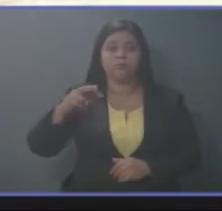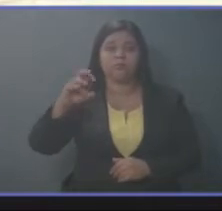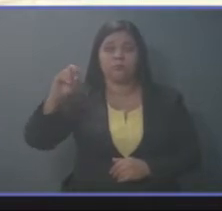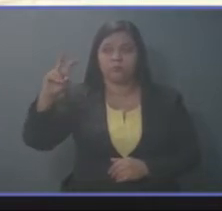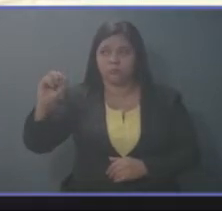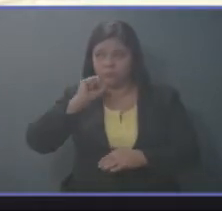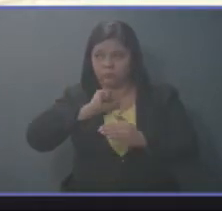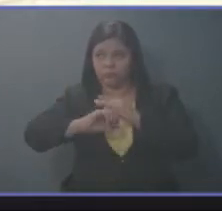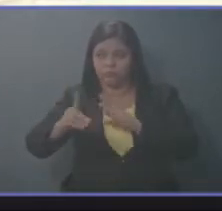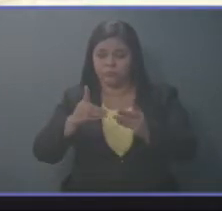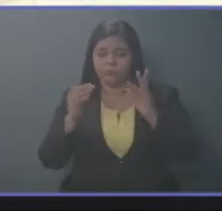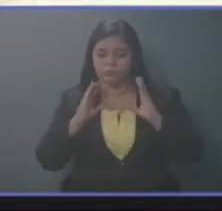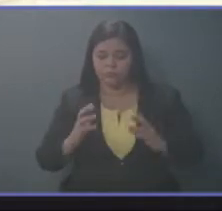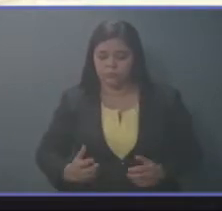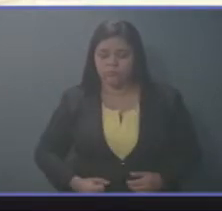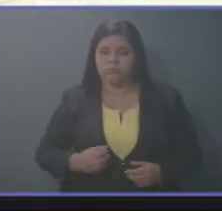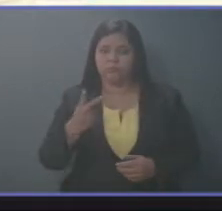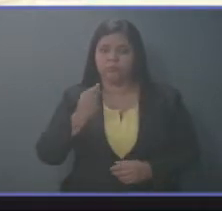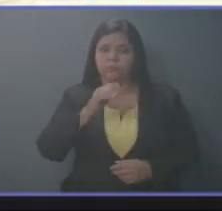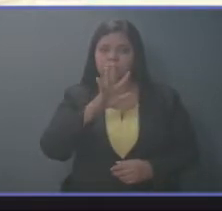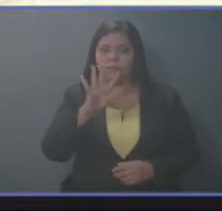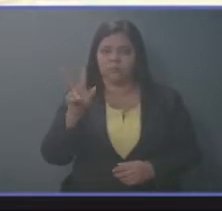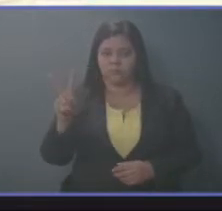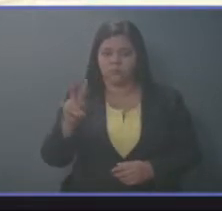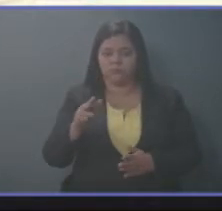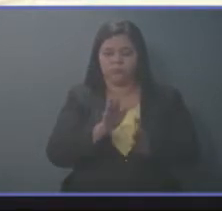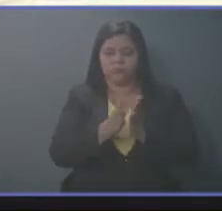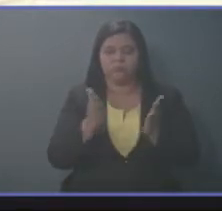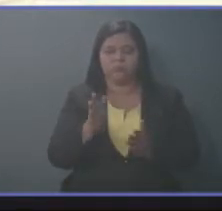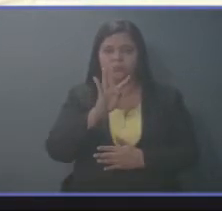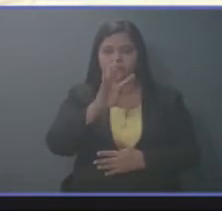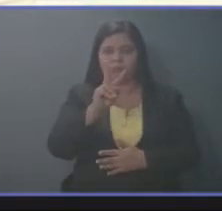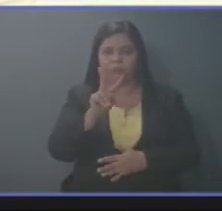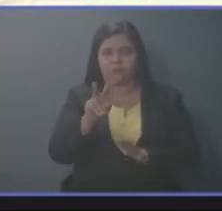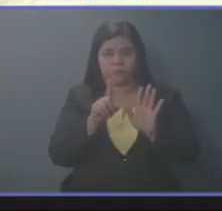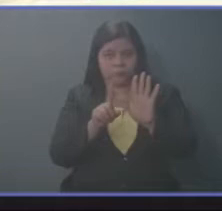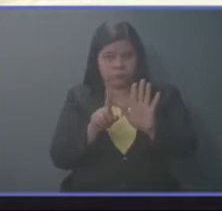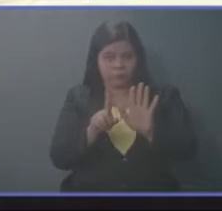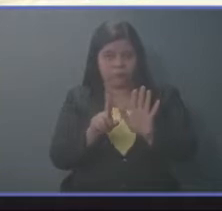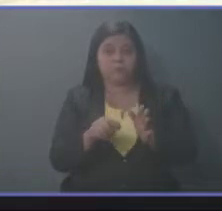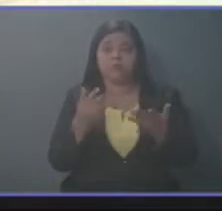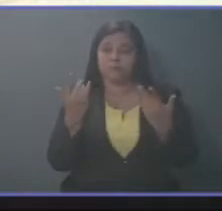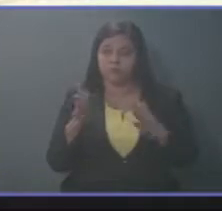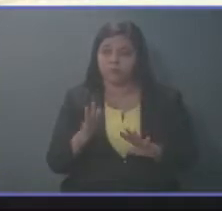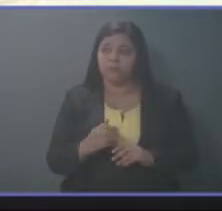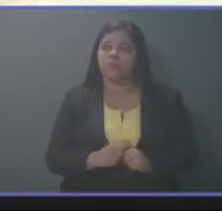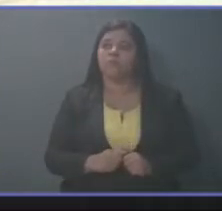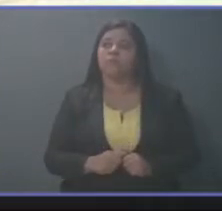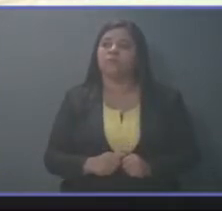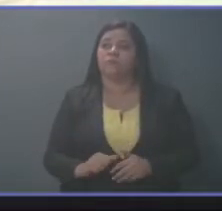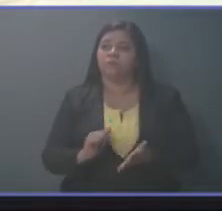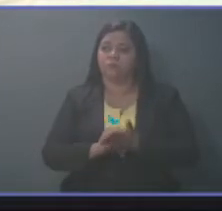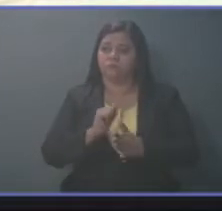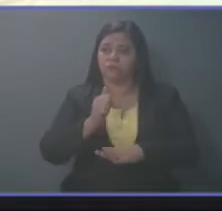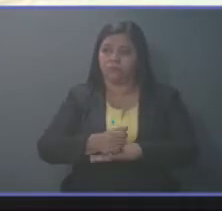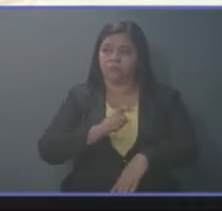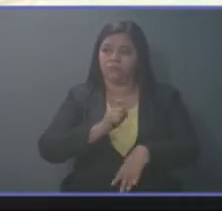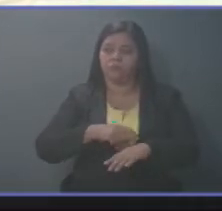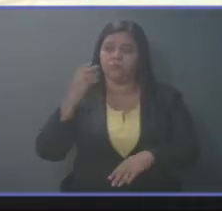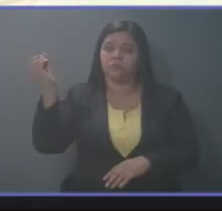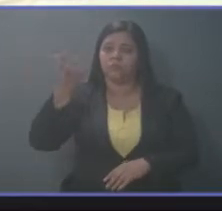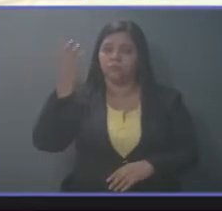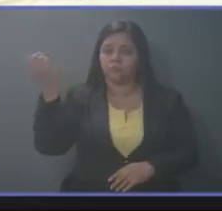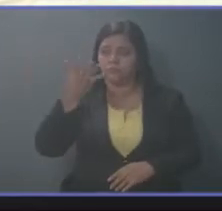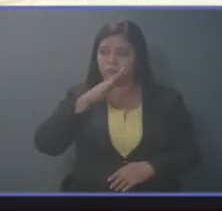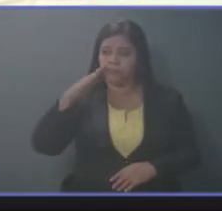publicado en el Diario Oficial número 52, tomo número 426 de la misma fecha, se emitió estado de emergencia nacional